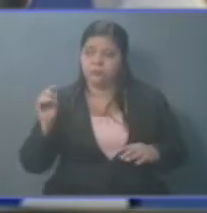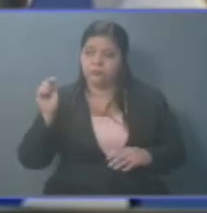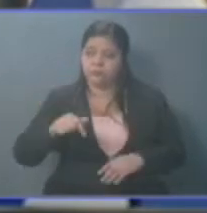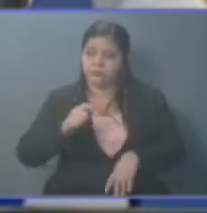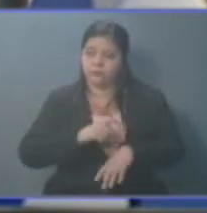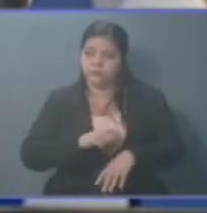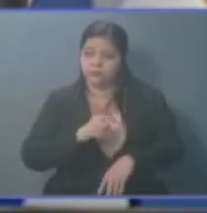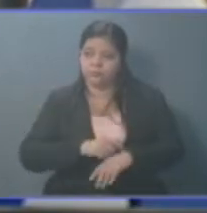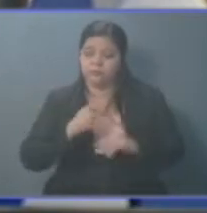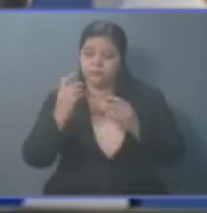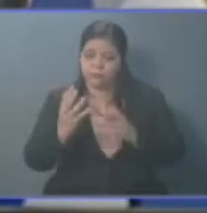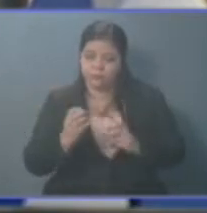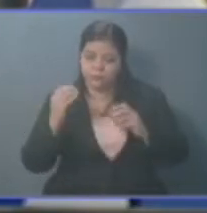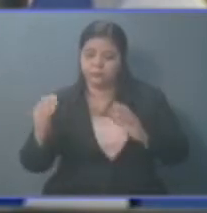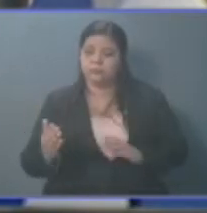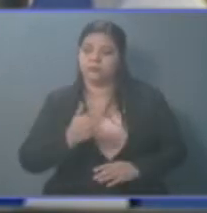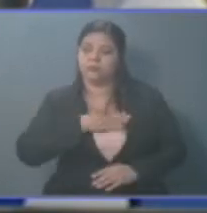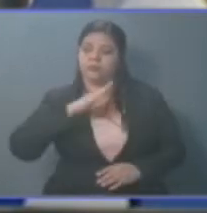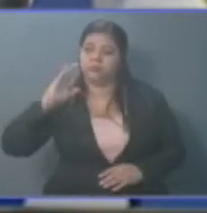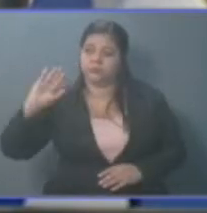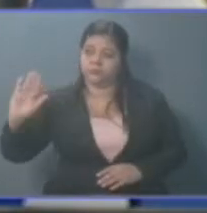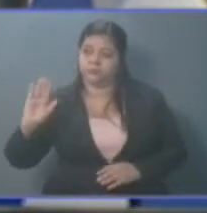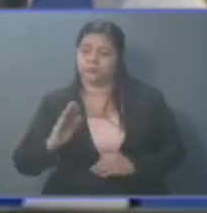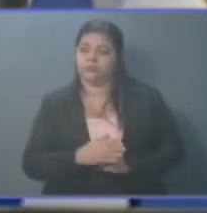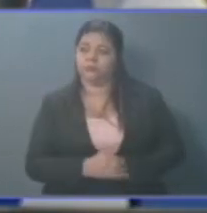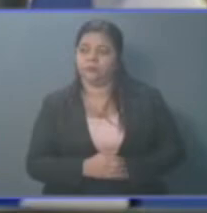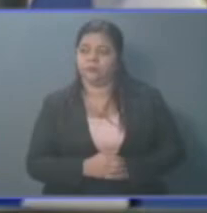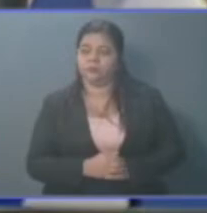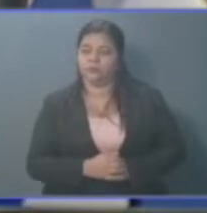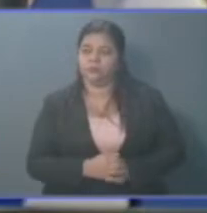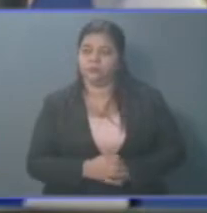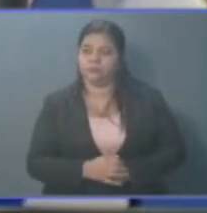resistencia para poderlas cumplir.